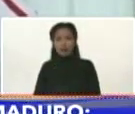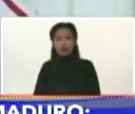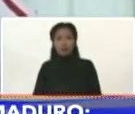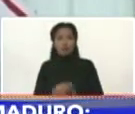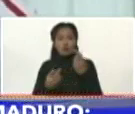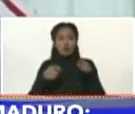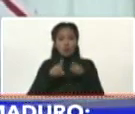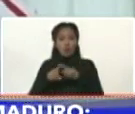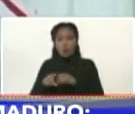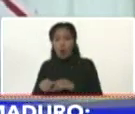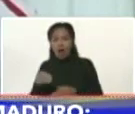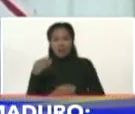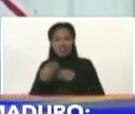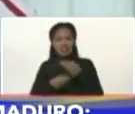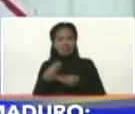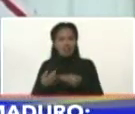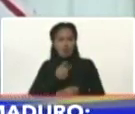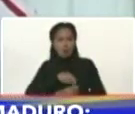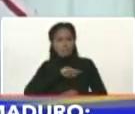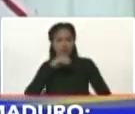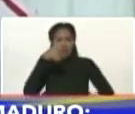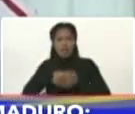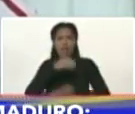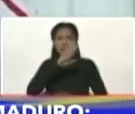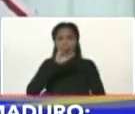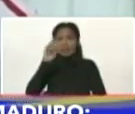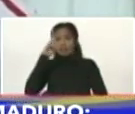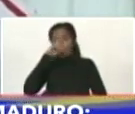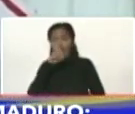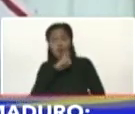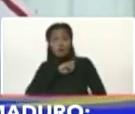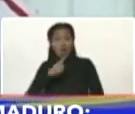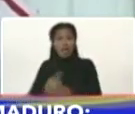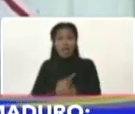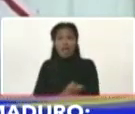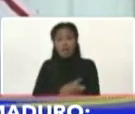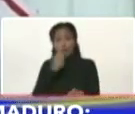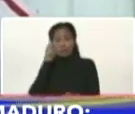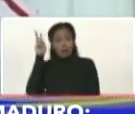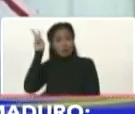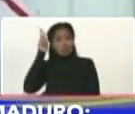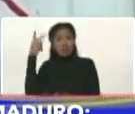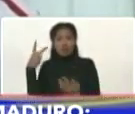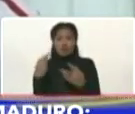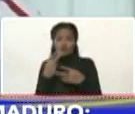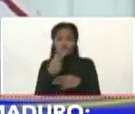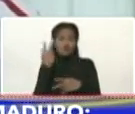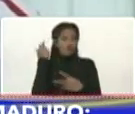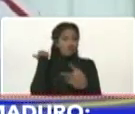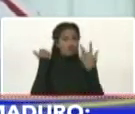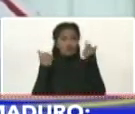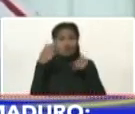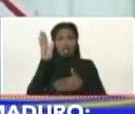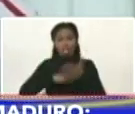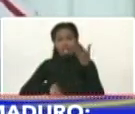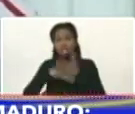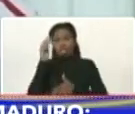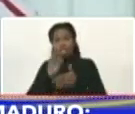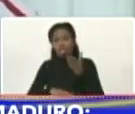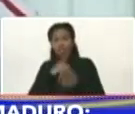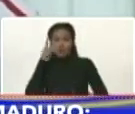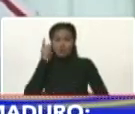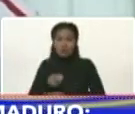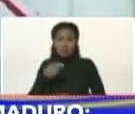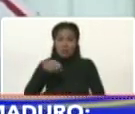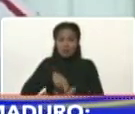los colonizadores cuando llegaron hace 500 años con nuestros hermanos indígenas, les cortaban el cabello, le pintaban y los